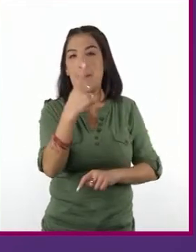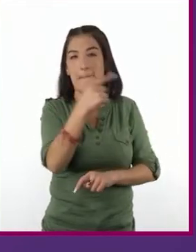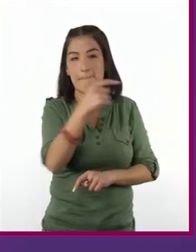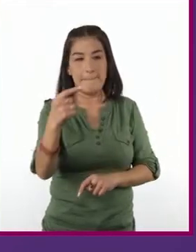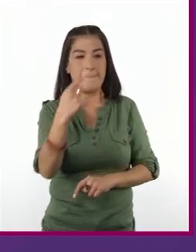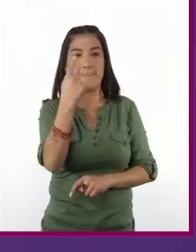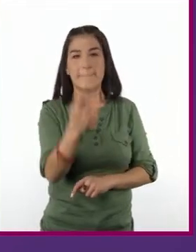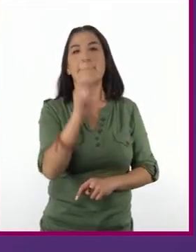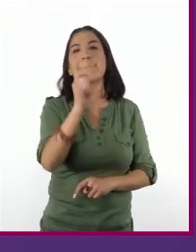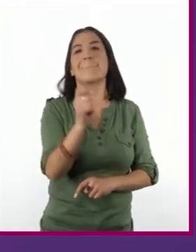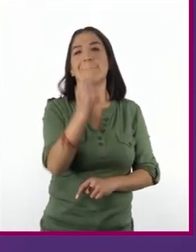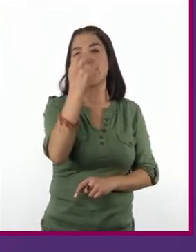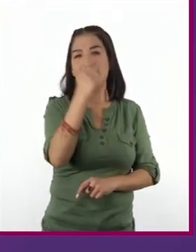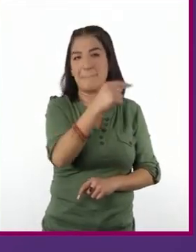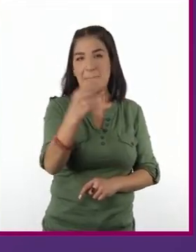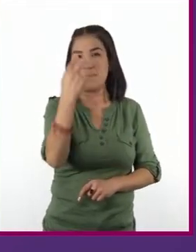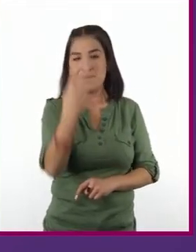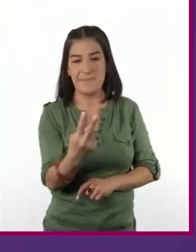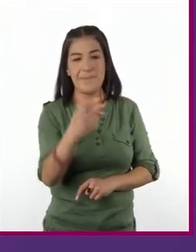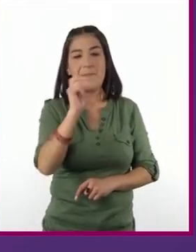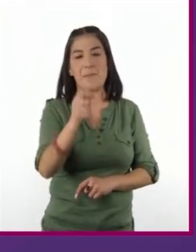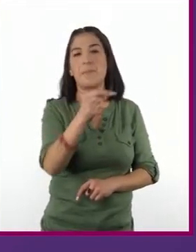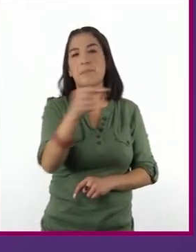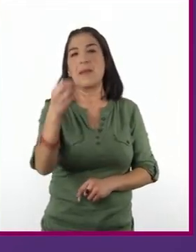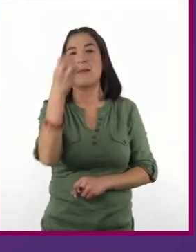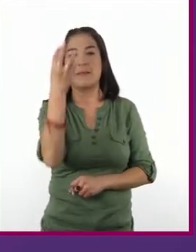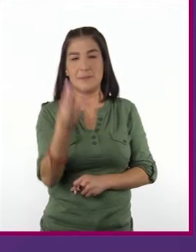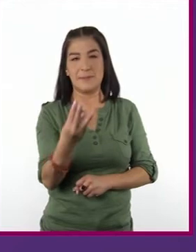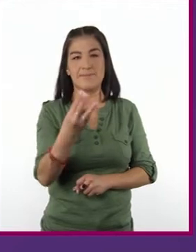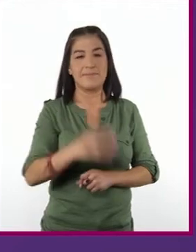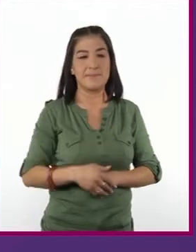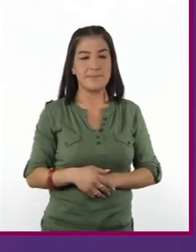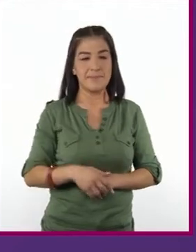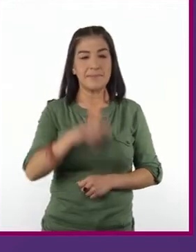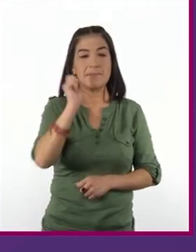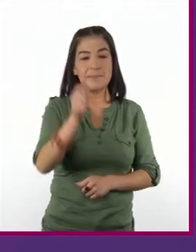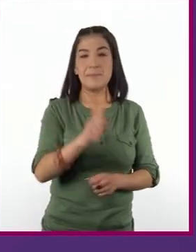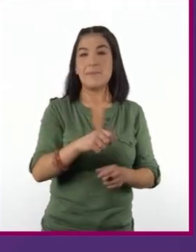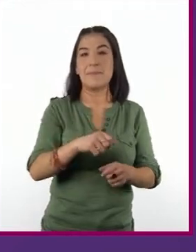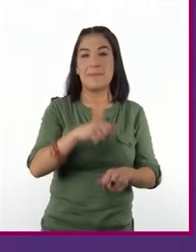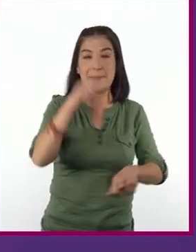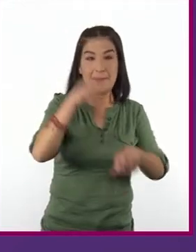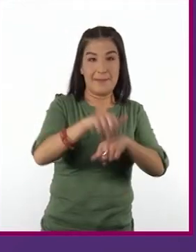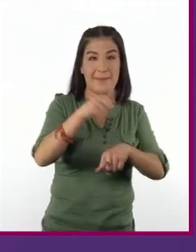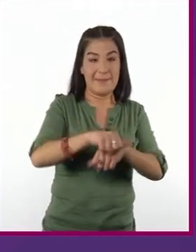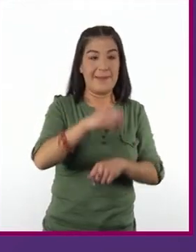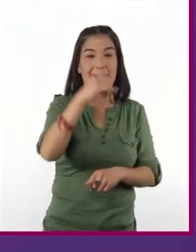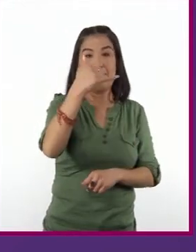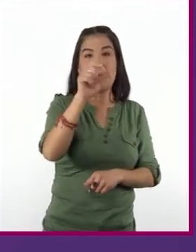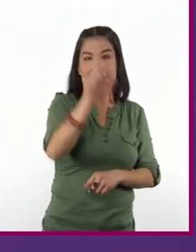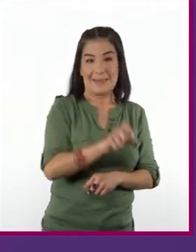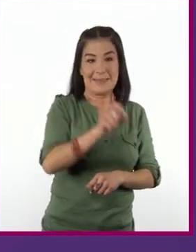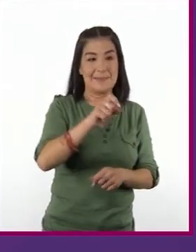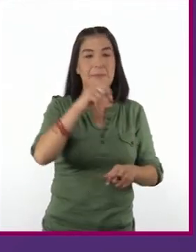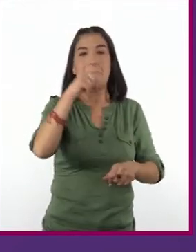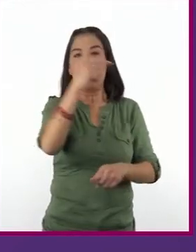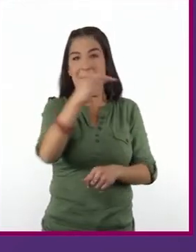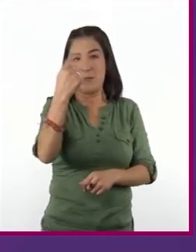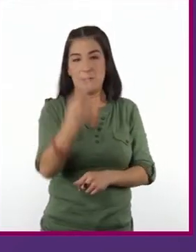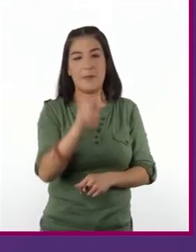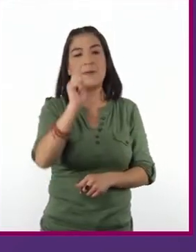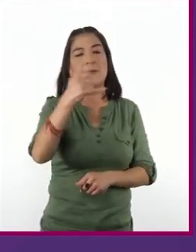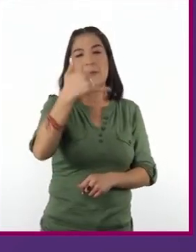menos 2. Menos 1 igual a menos 3. Por lo que cuando x vale menos 1, y vale menos